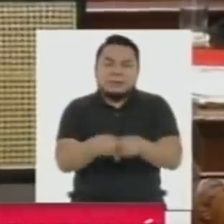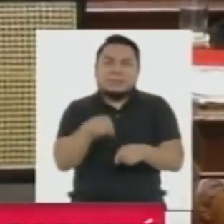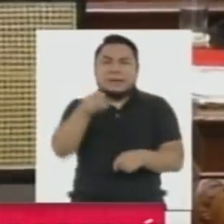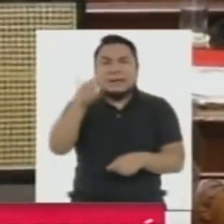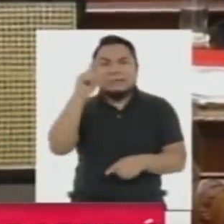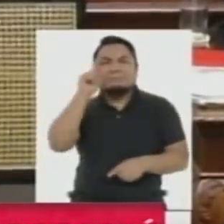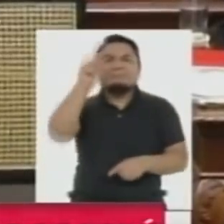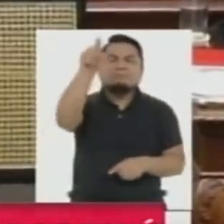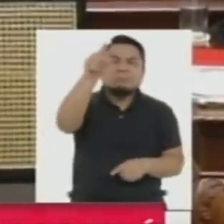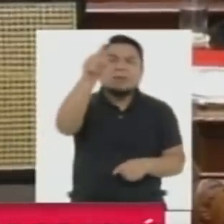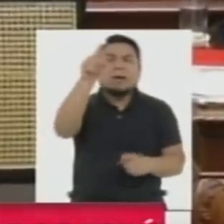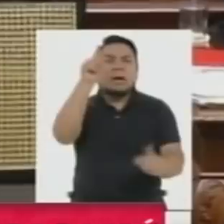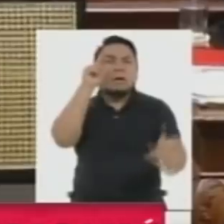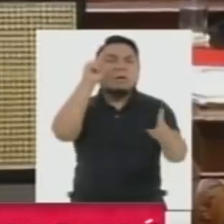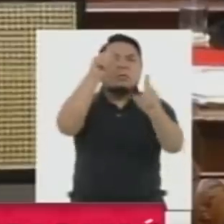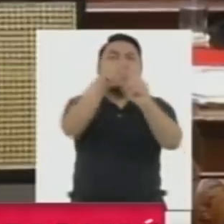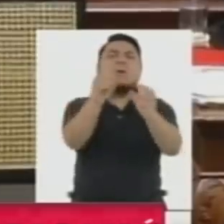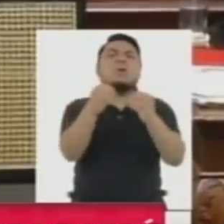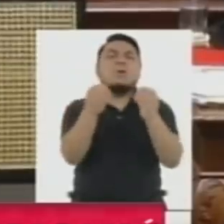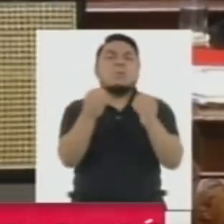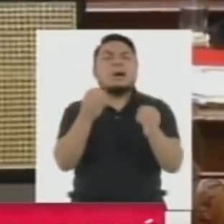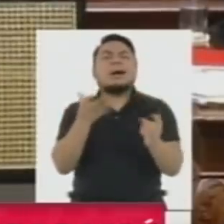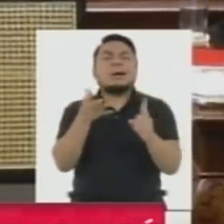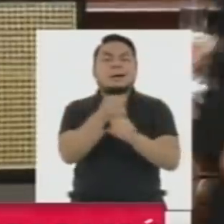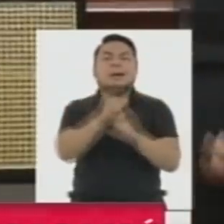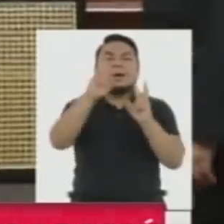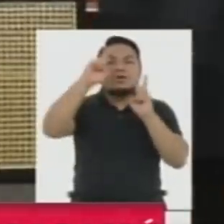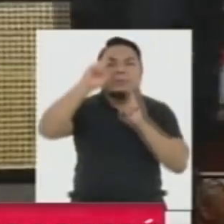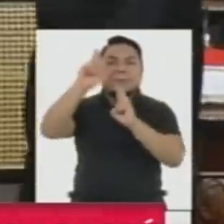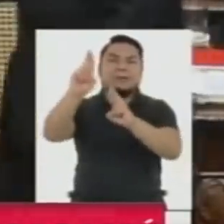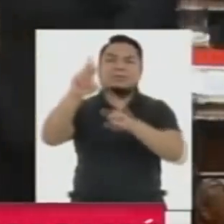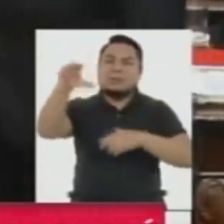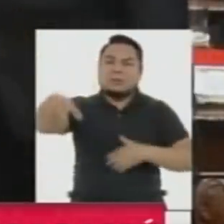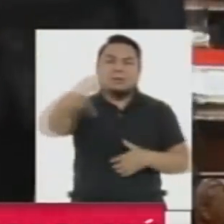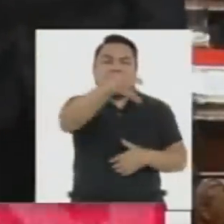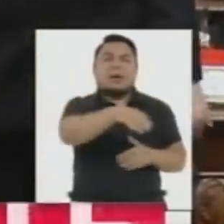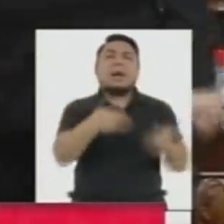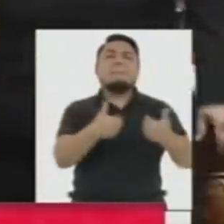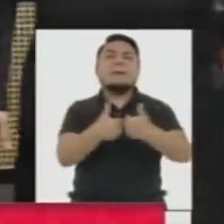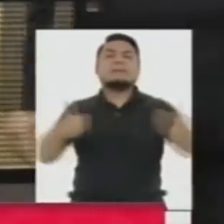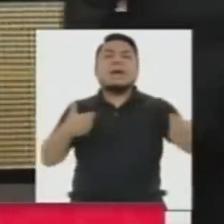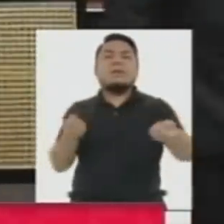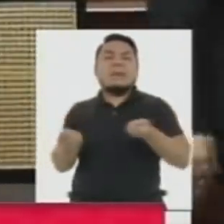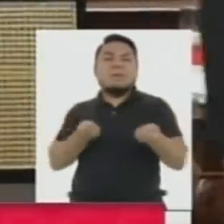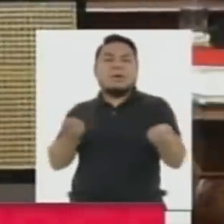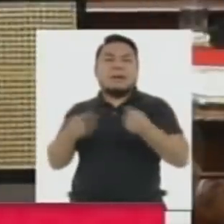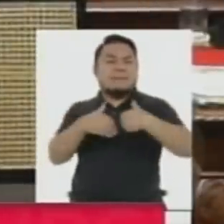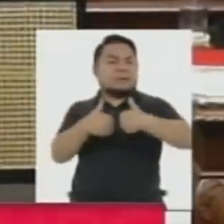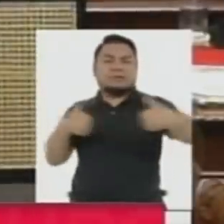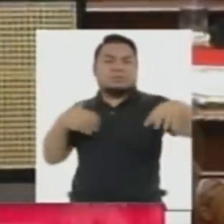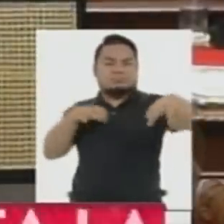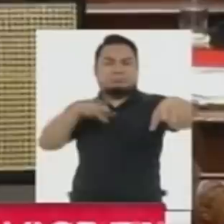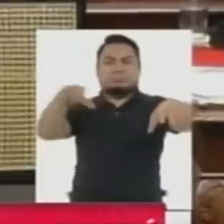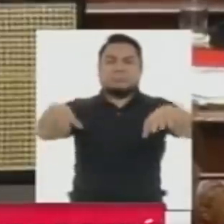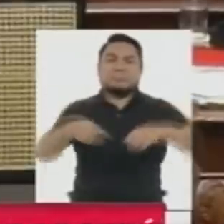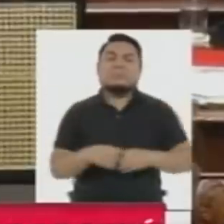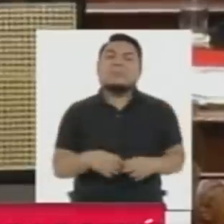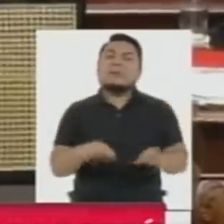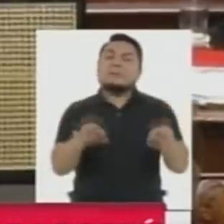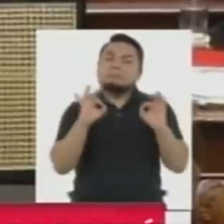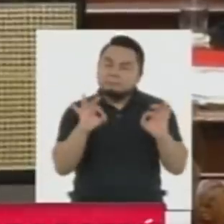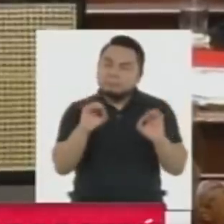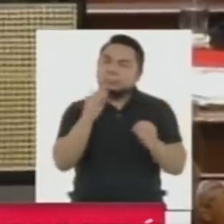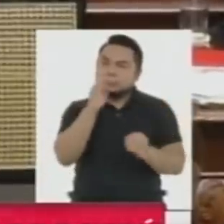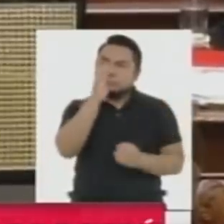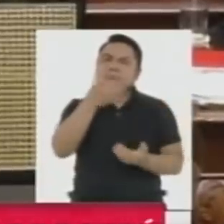sólo se les logra o respeto a las instituciones con separación de poderes con certeza